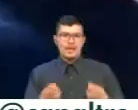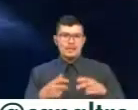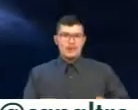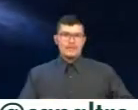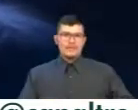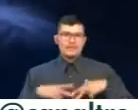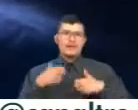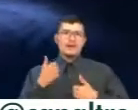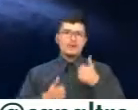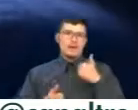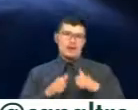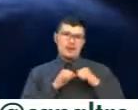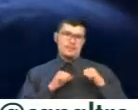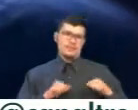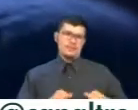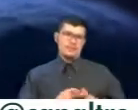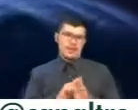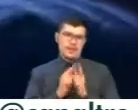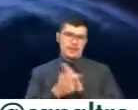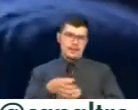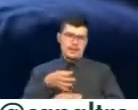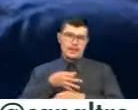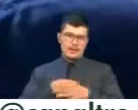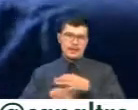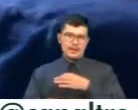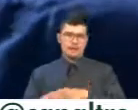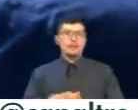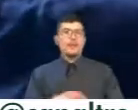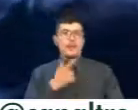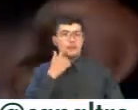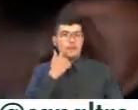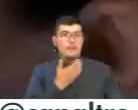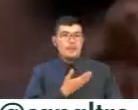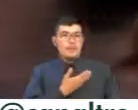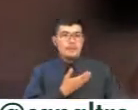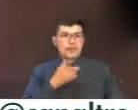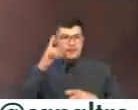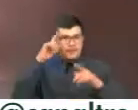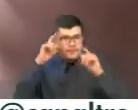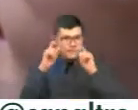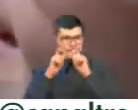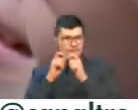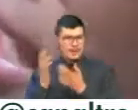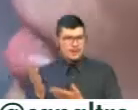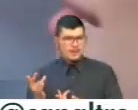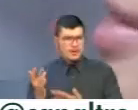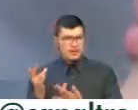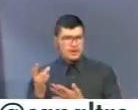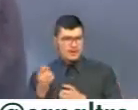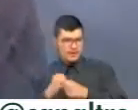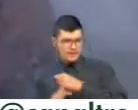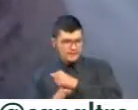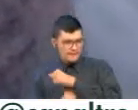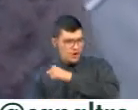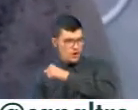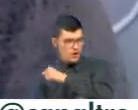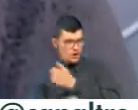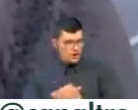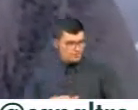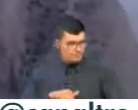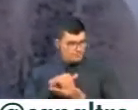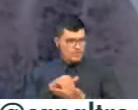corazón. Paradójicamente, para sus padres, la fe y la esperanza son sus únicas fortalezas frente a